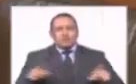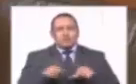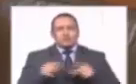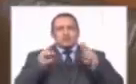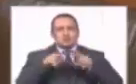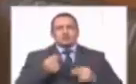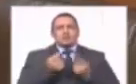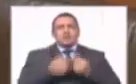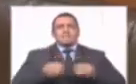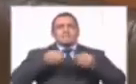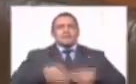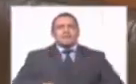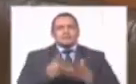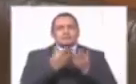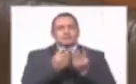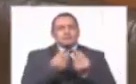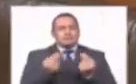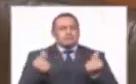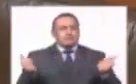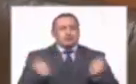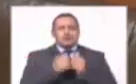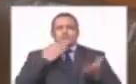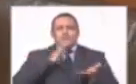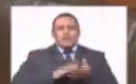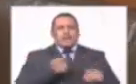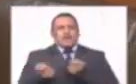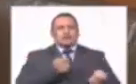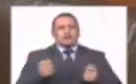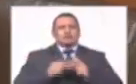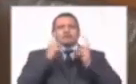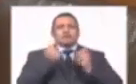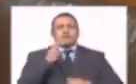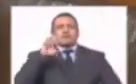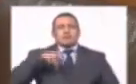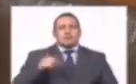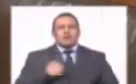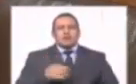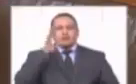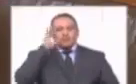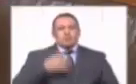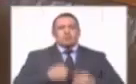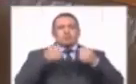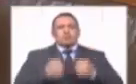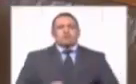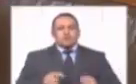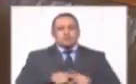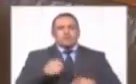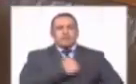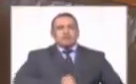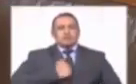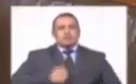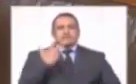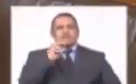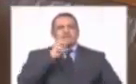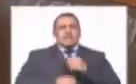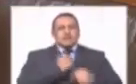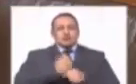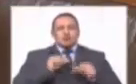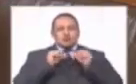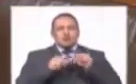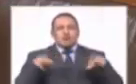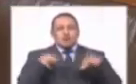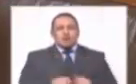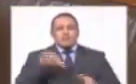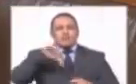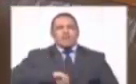sus fondos perderse y diluirse en una mala gestión de un sistema que Alberto Fujimori instauró y que lamentablemente 30 años después sigue siendo